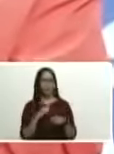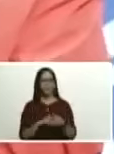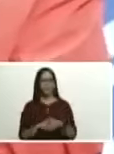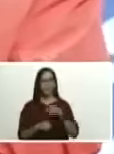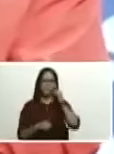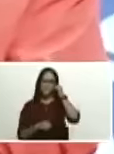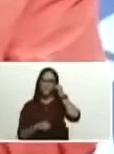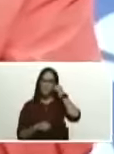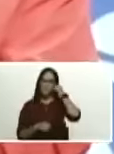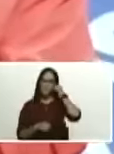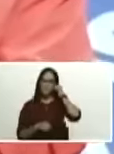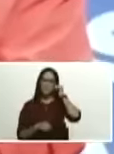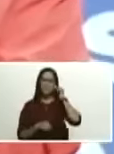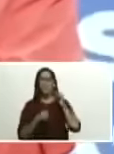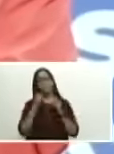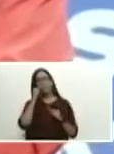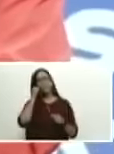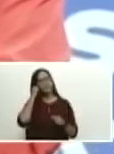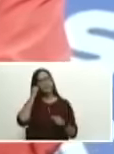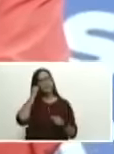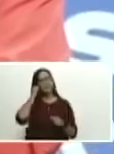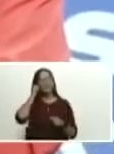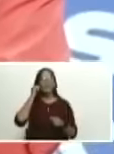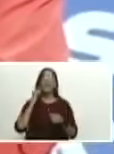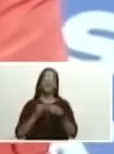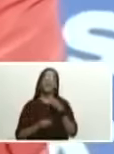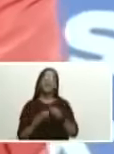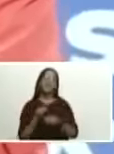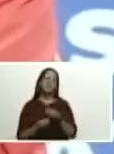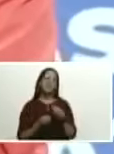aquí está, hecho en comuna.